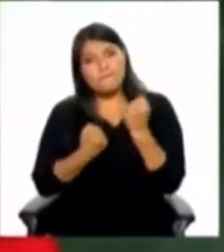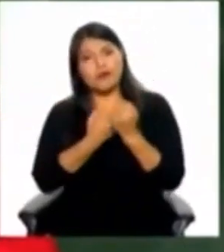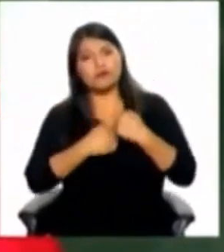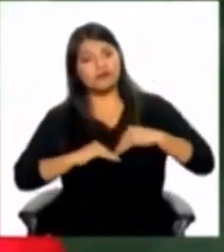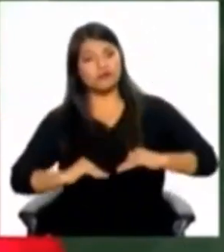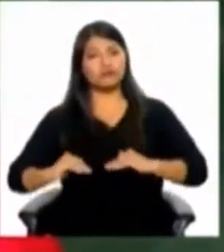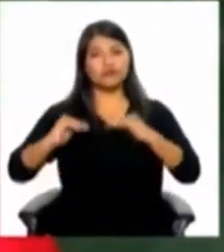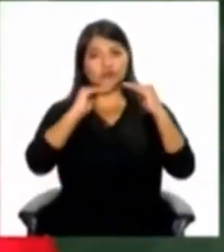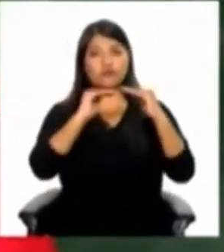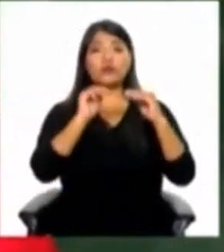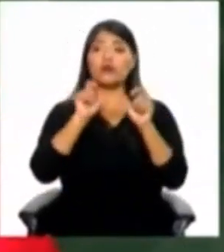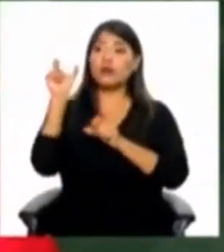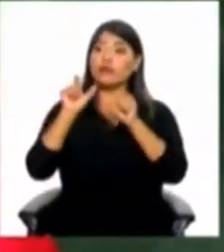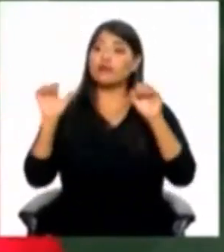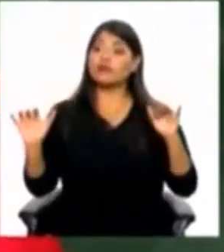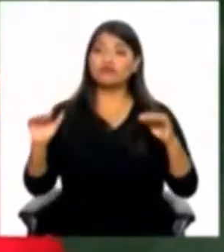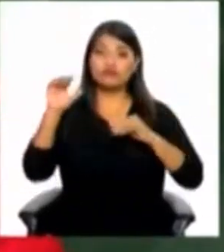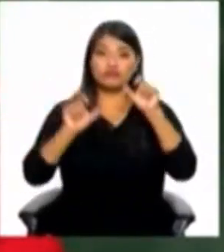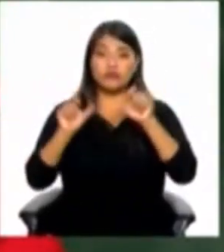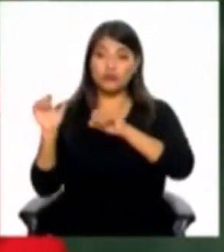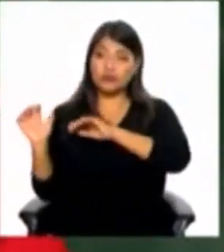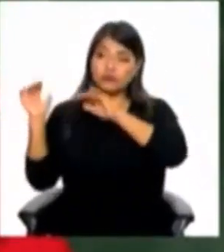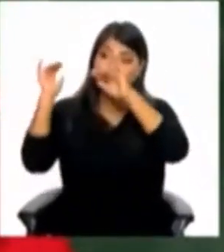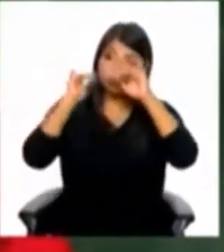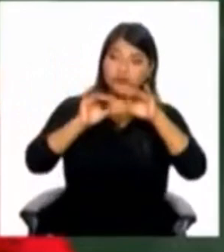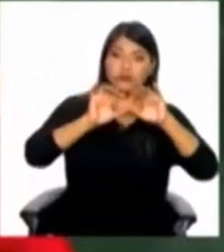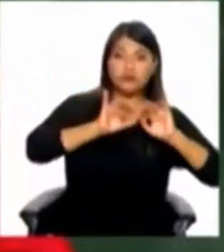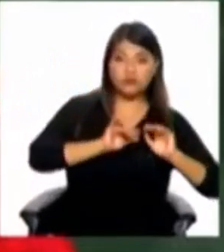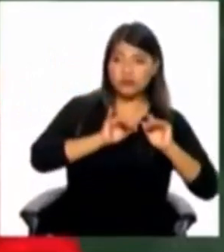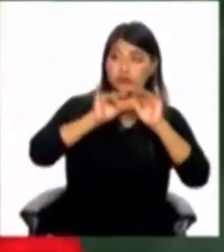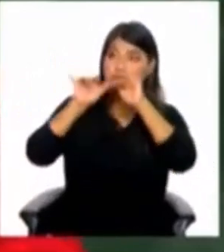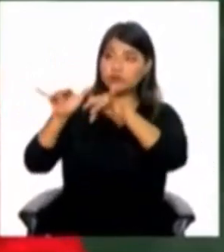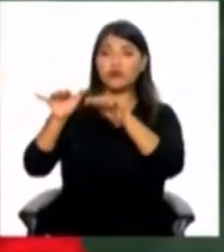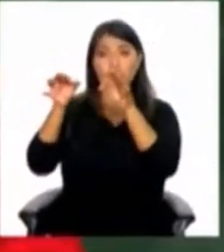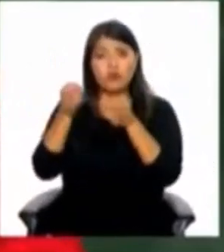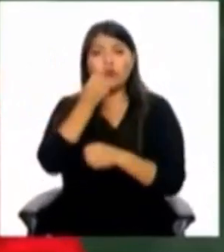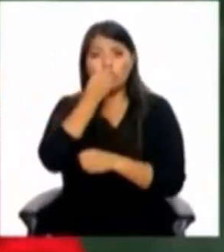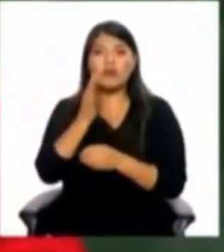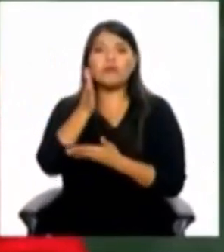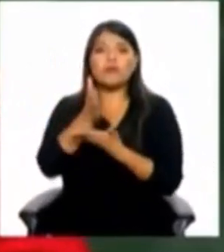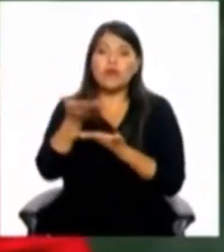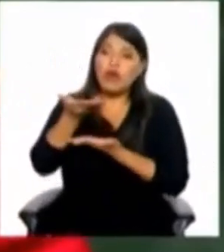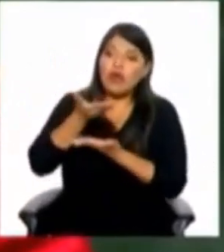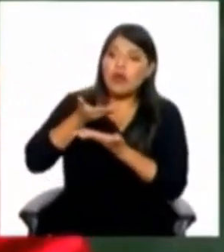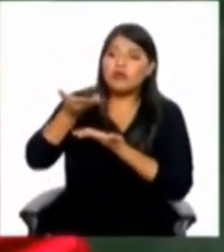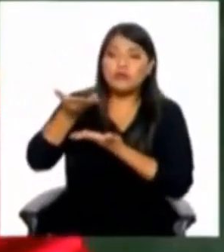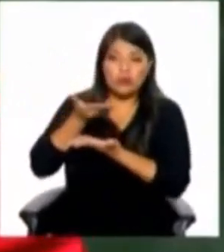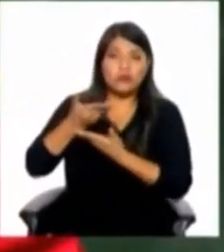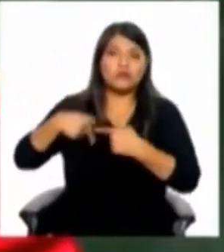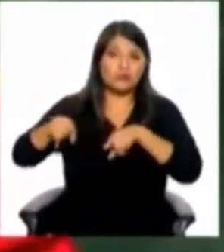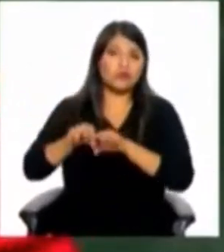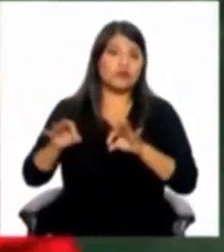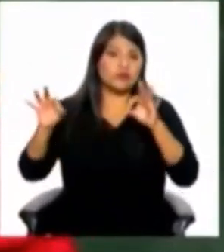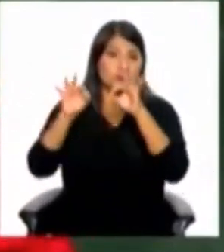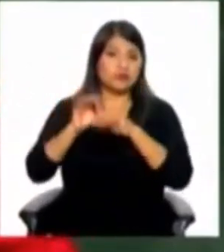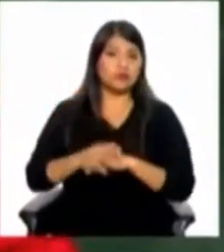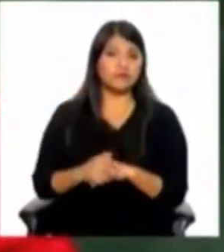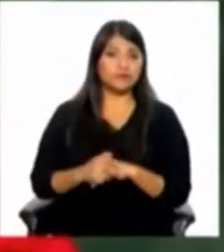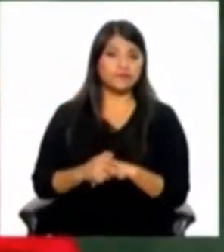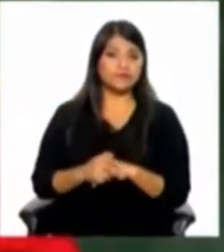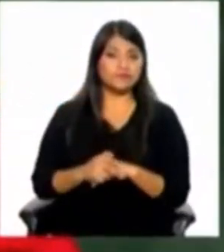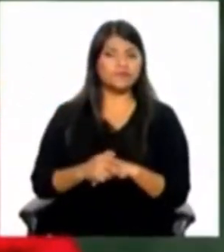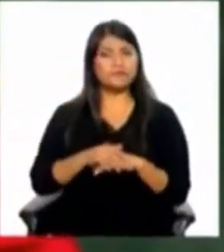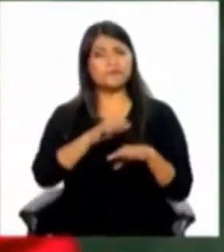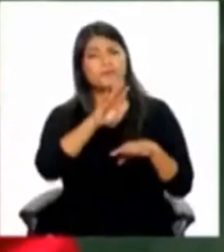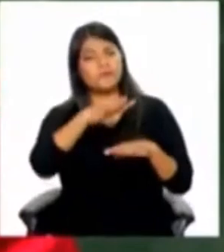migración segura, ordenada y regular. Señor presidente, la salud ya